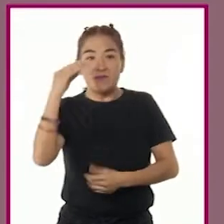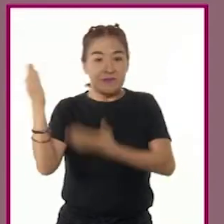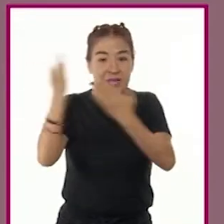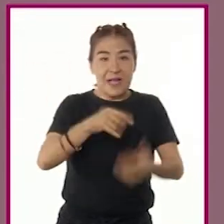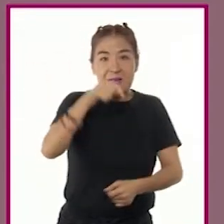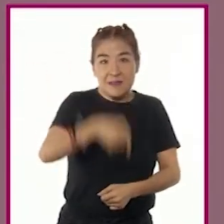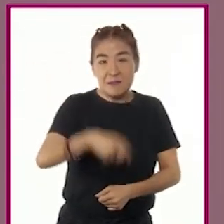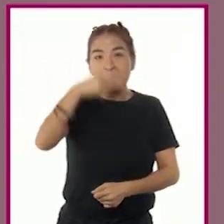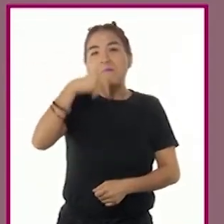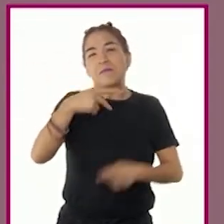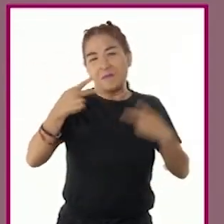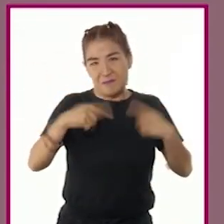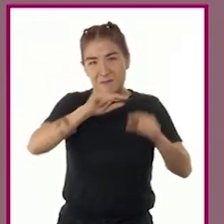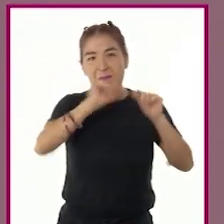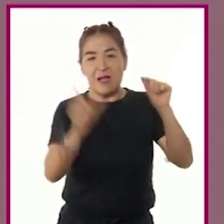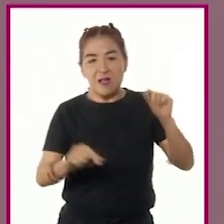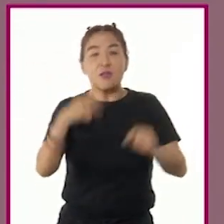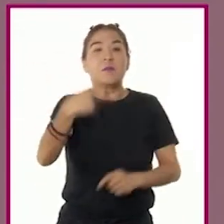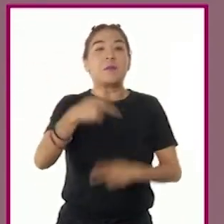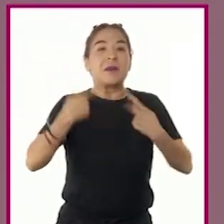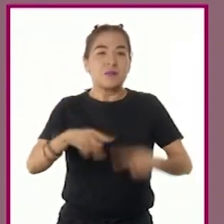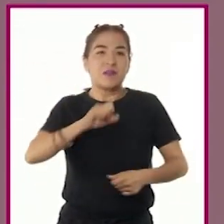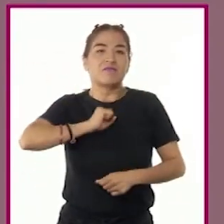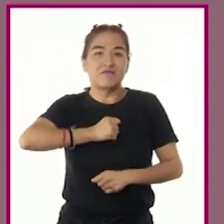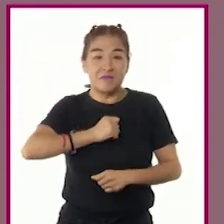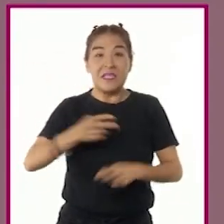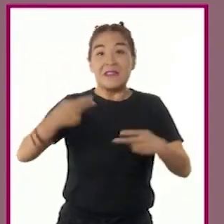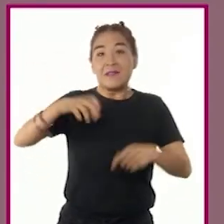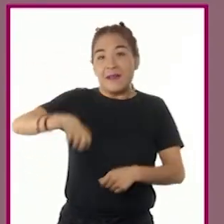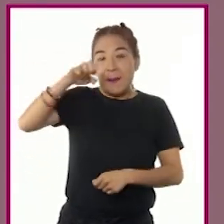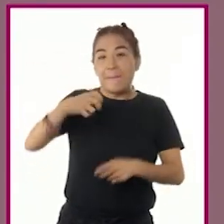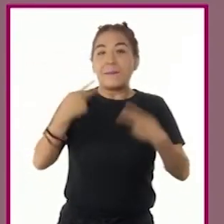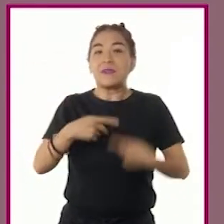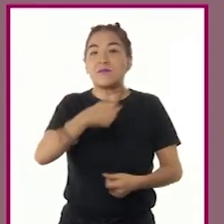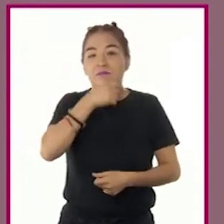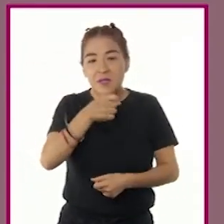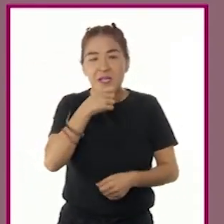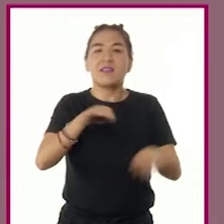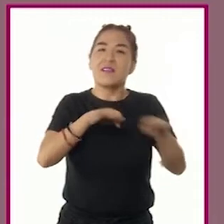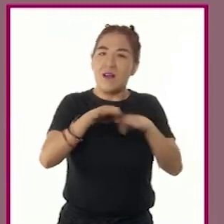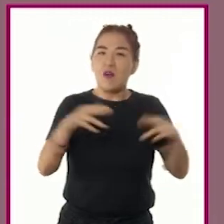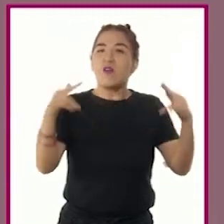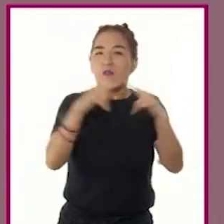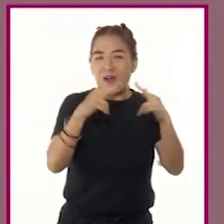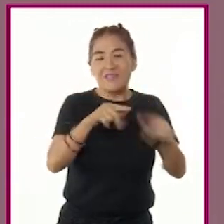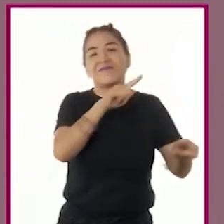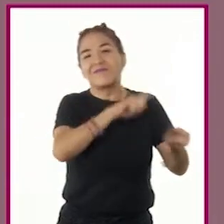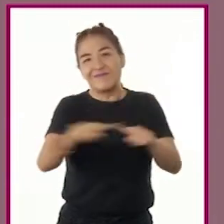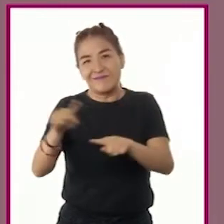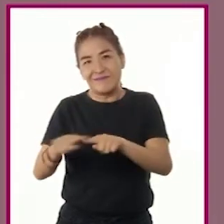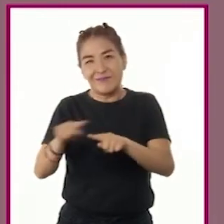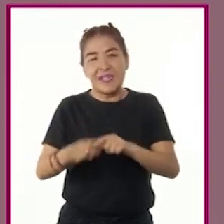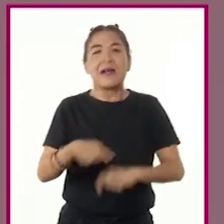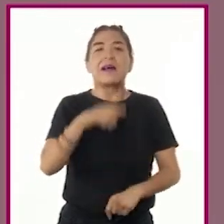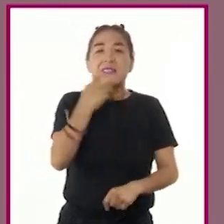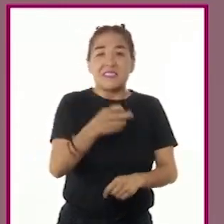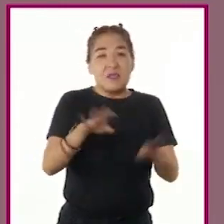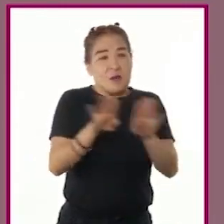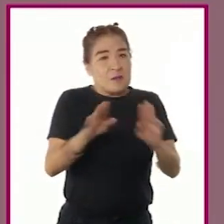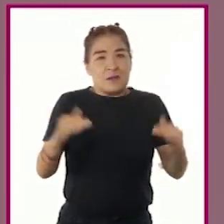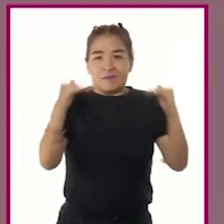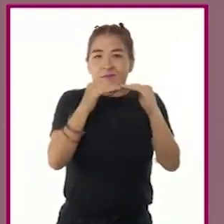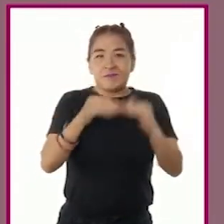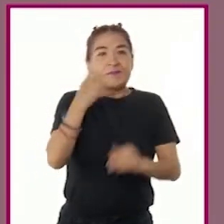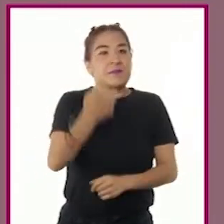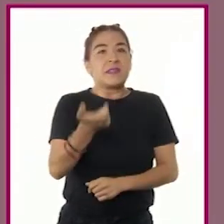con VIH, los adultos mayores y las trabajadoras del hogar, entre otros. Esta desigualdad económica